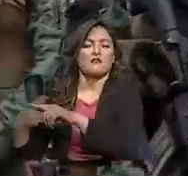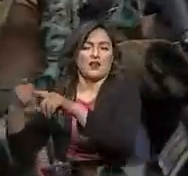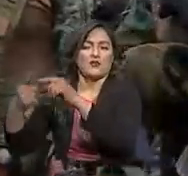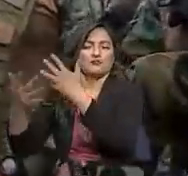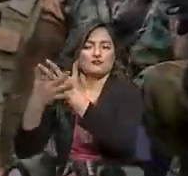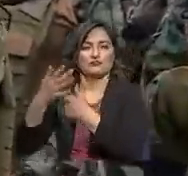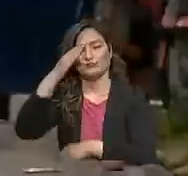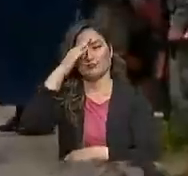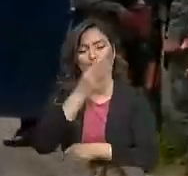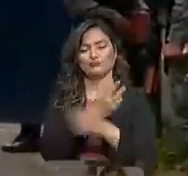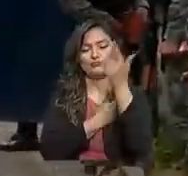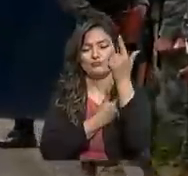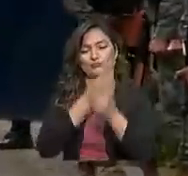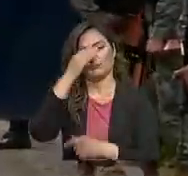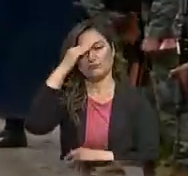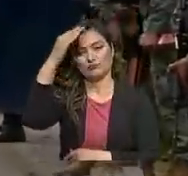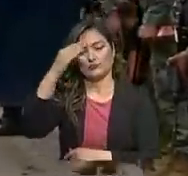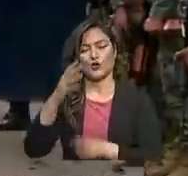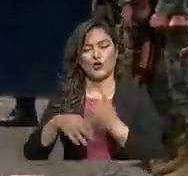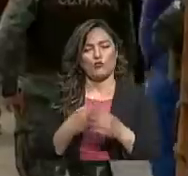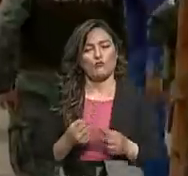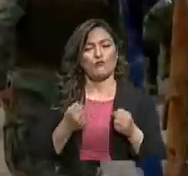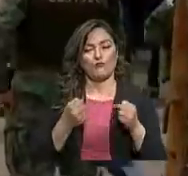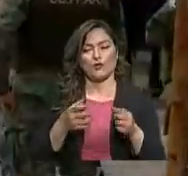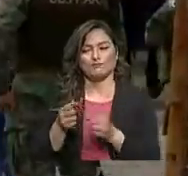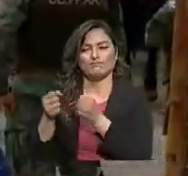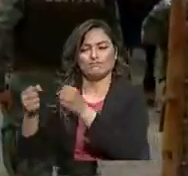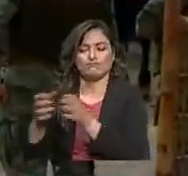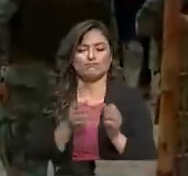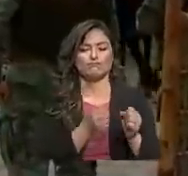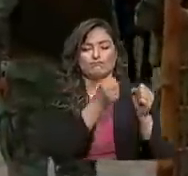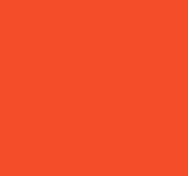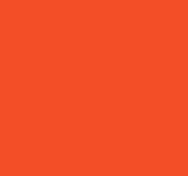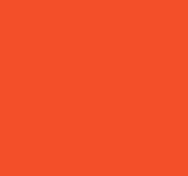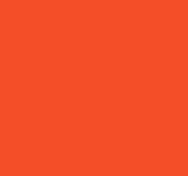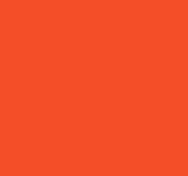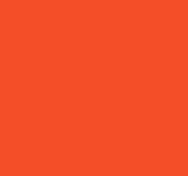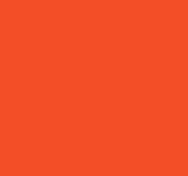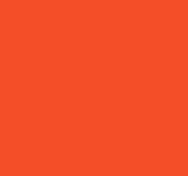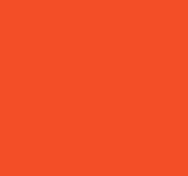militar y policial con la que cuenta el Estado. Catalina García, 24 horas.